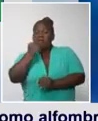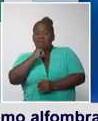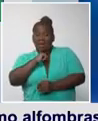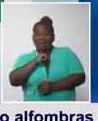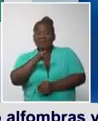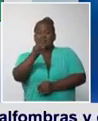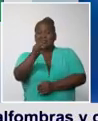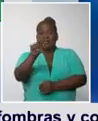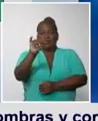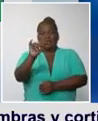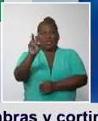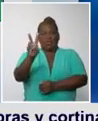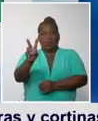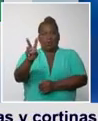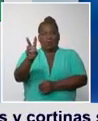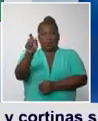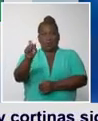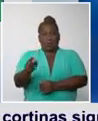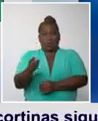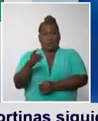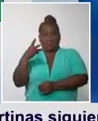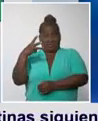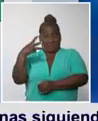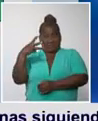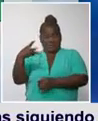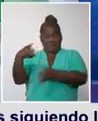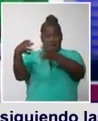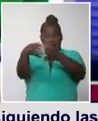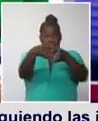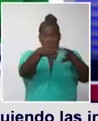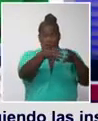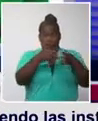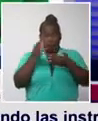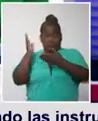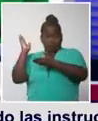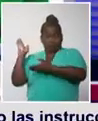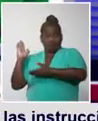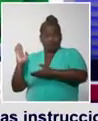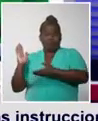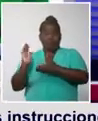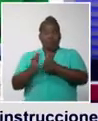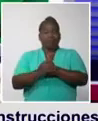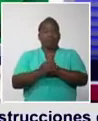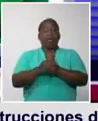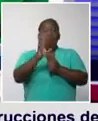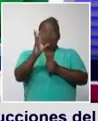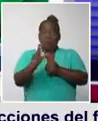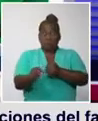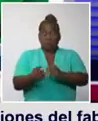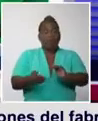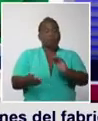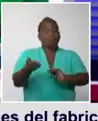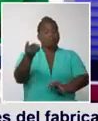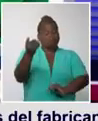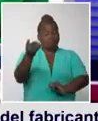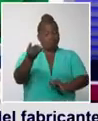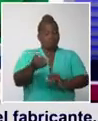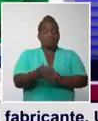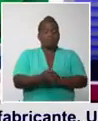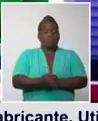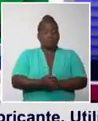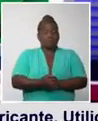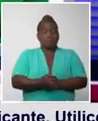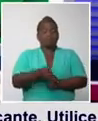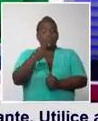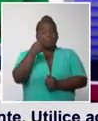personas se diagnosticaron con COVID-19. Cifra elevada, teniendo en cuenta el